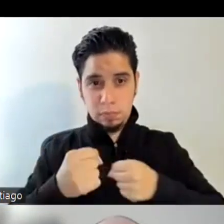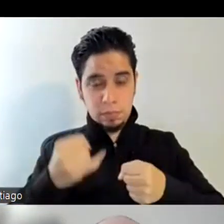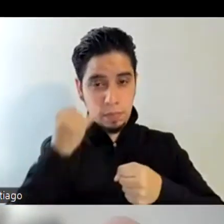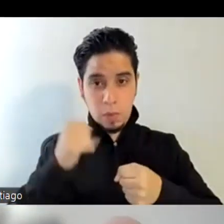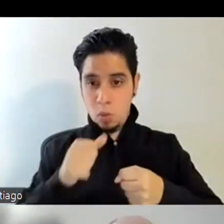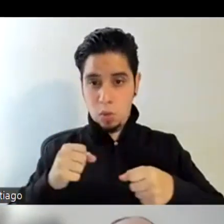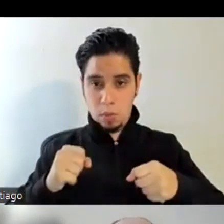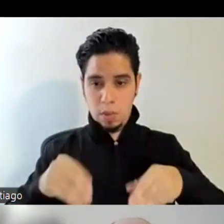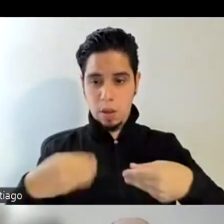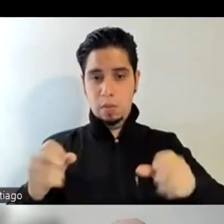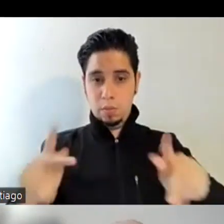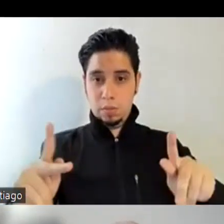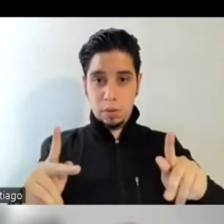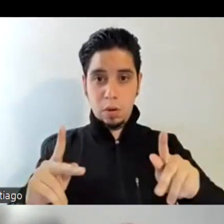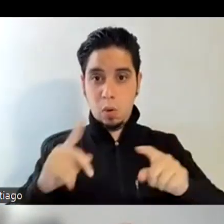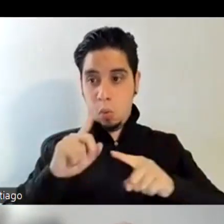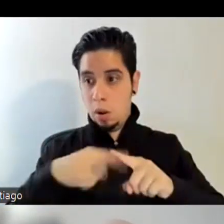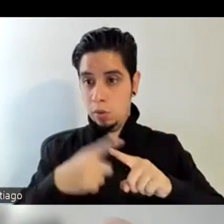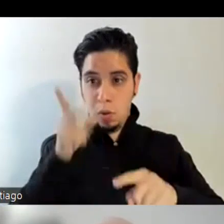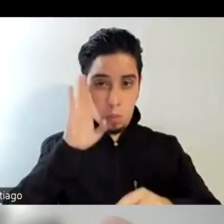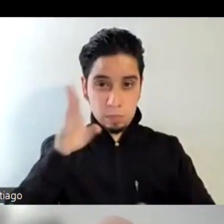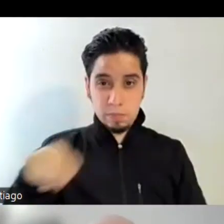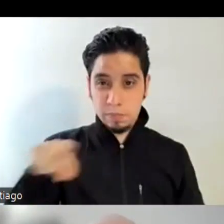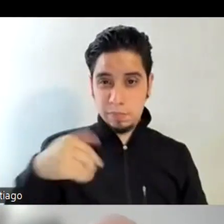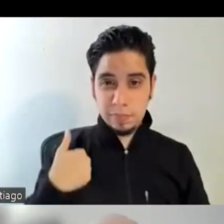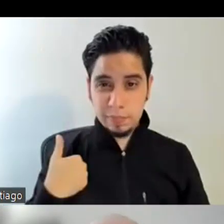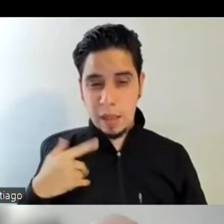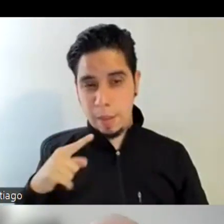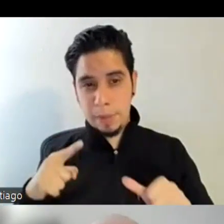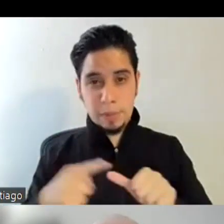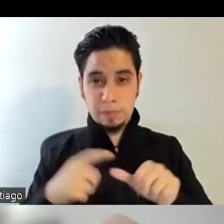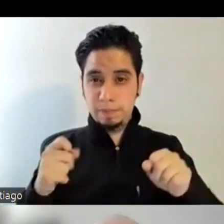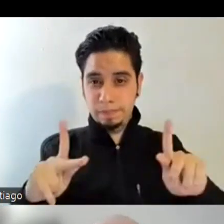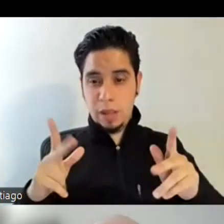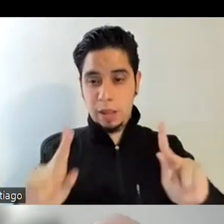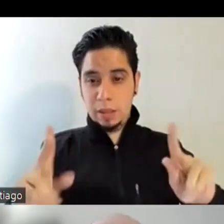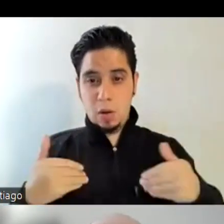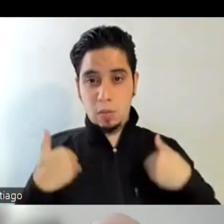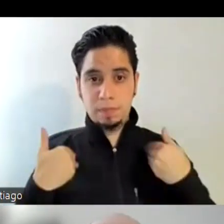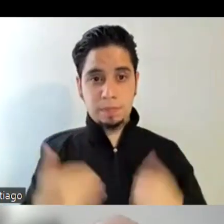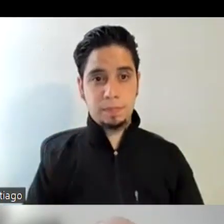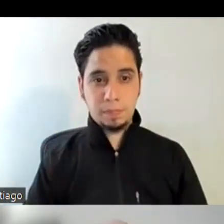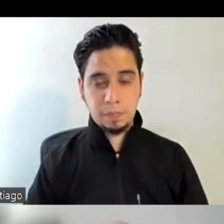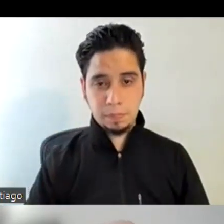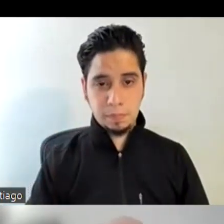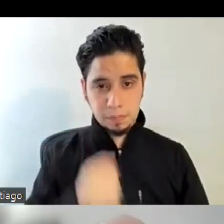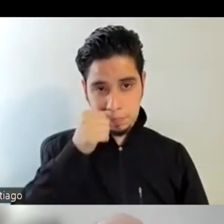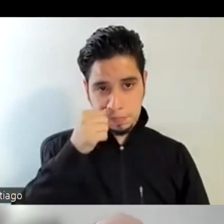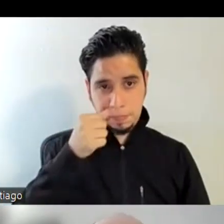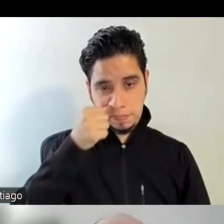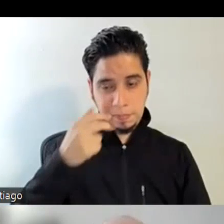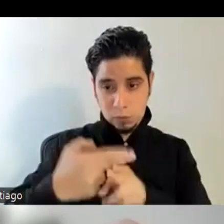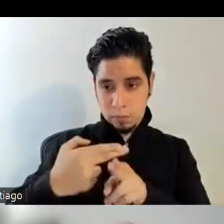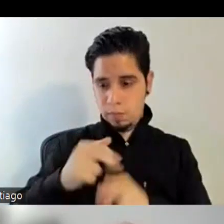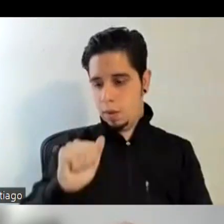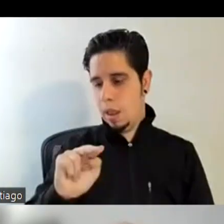oportunidad, ¿cuándo vas a venir? O sea, esa primera oportunidad de ver a personas más jovencitas. Ok, se llama Antígona frente al mar.